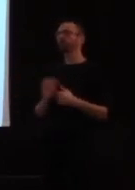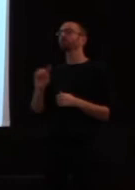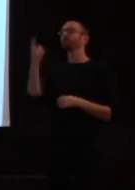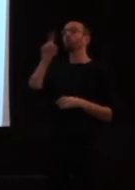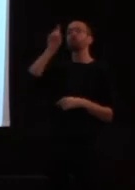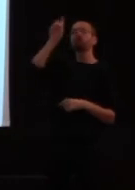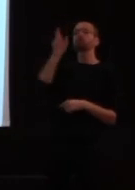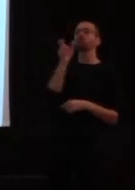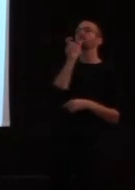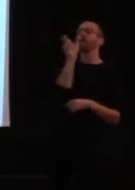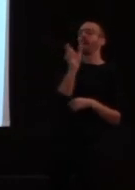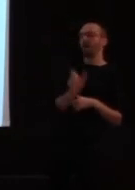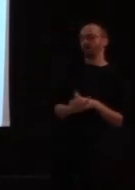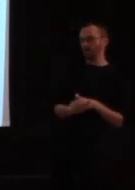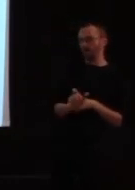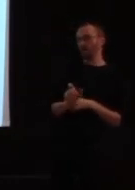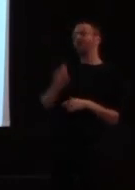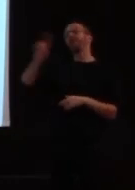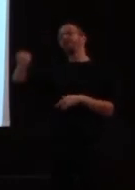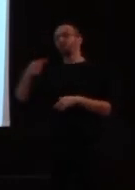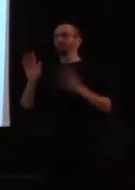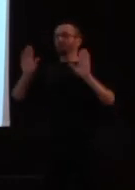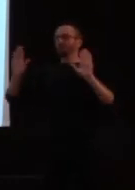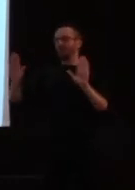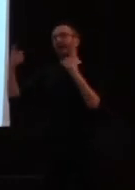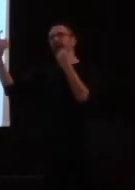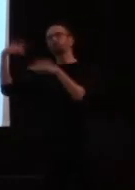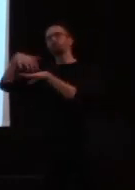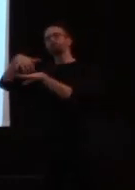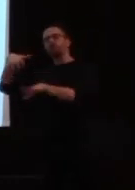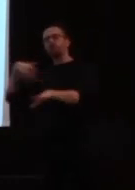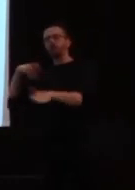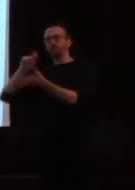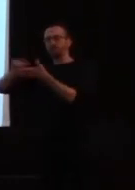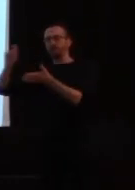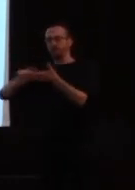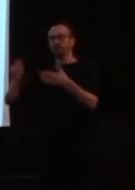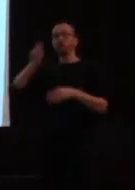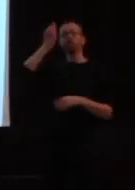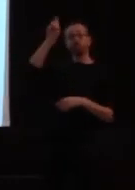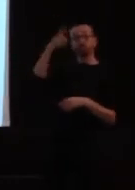del profesor, luego lo que escriben la mayoría de los alumnos. El profesor decía,